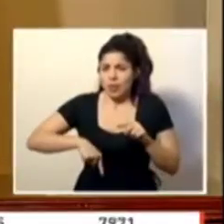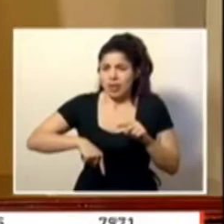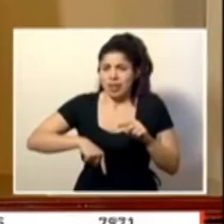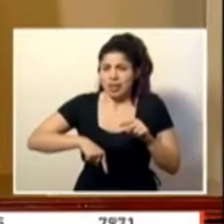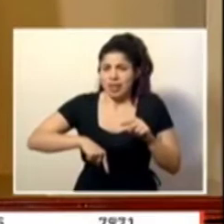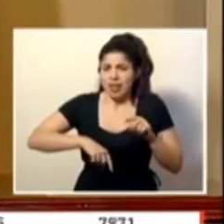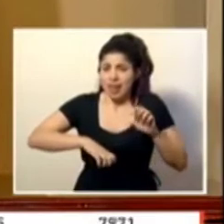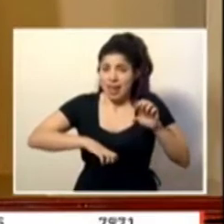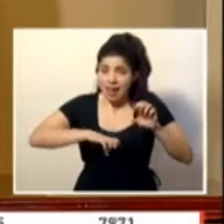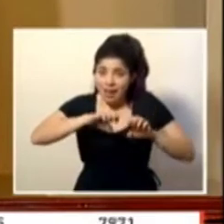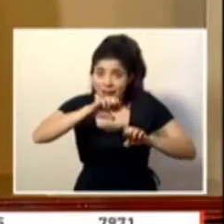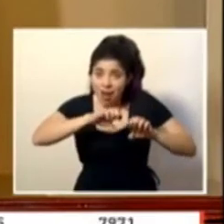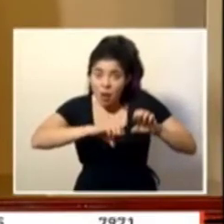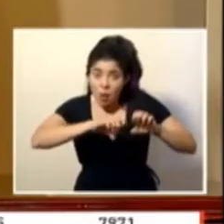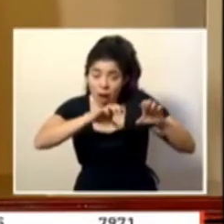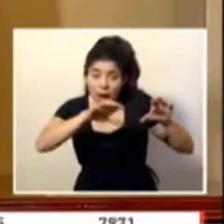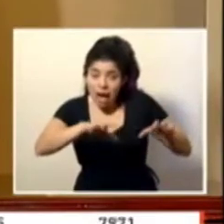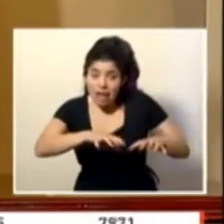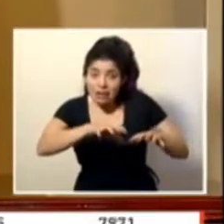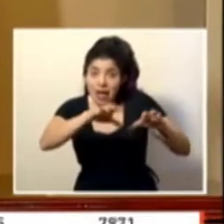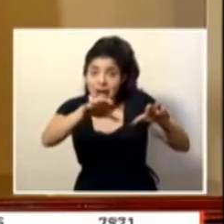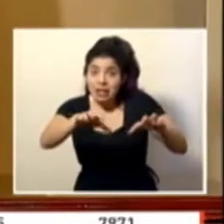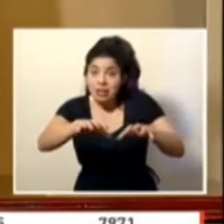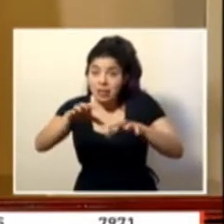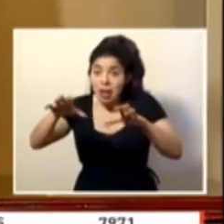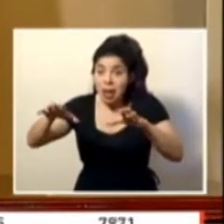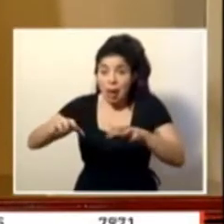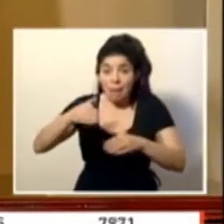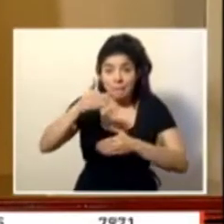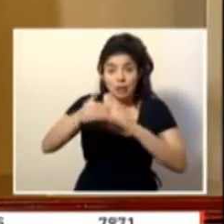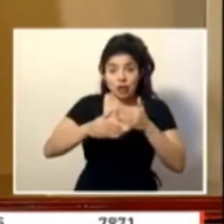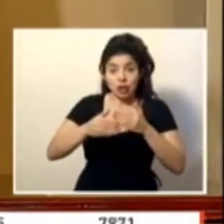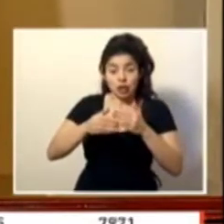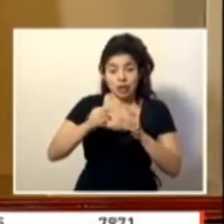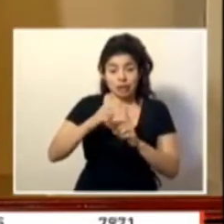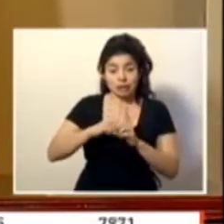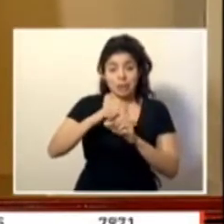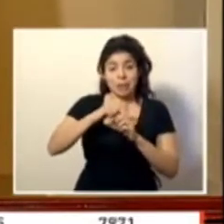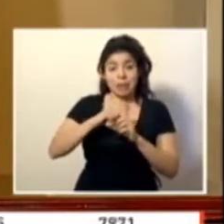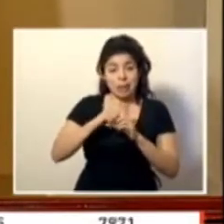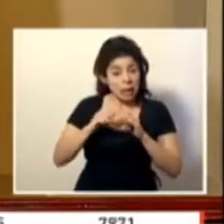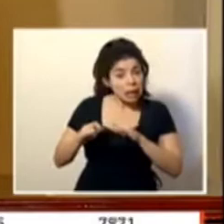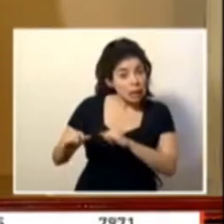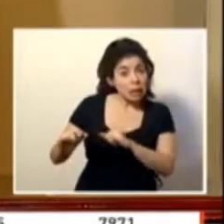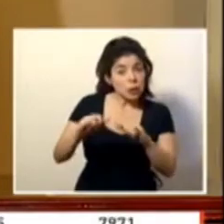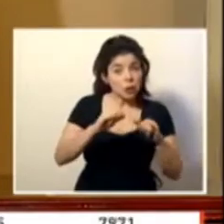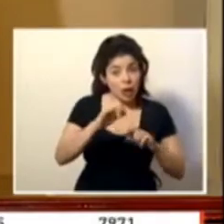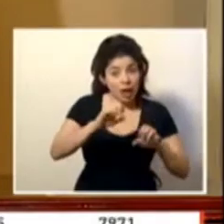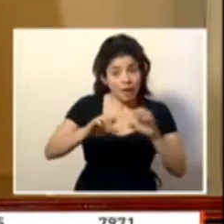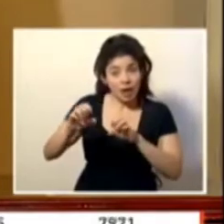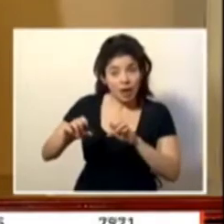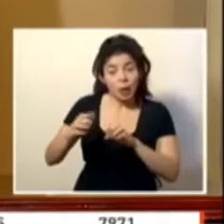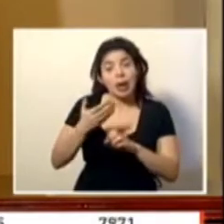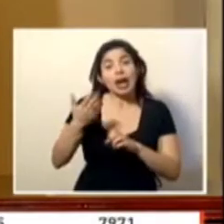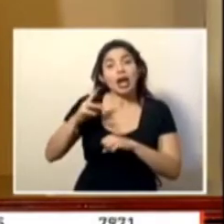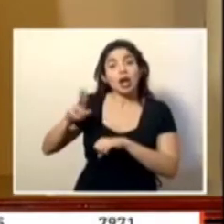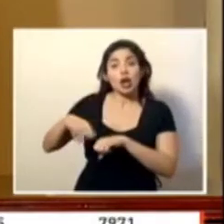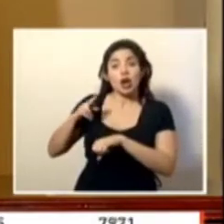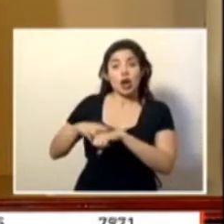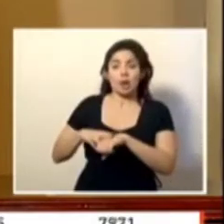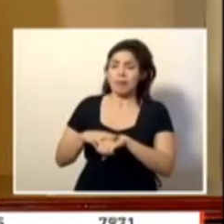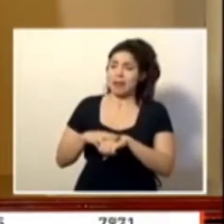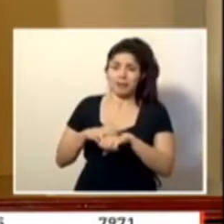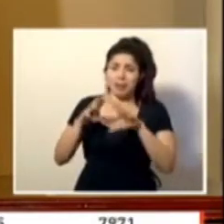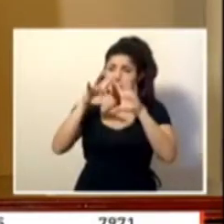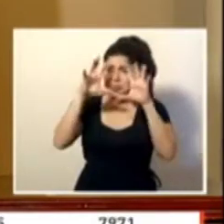las diferentes actividades y los diferentes procesos con la misma métrica que evaluamos una condición normal. El mundo entero